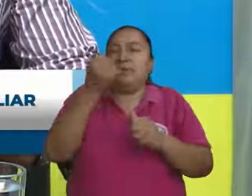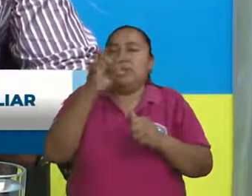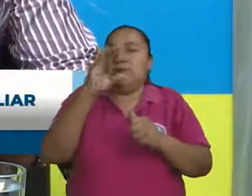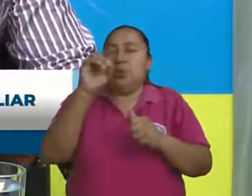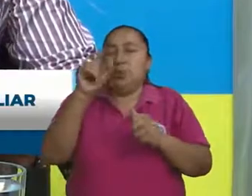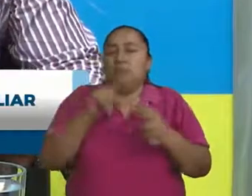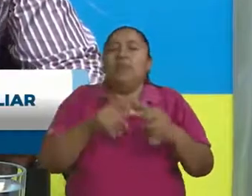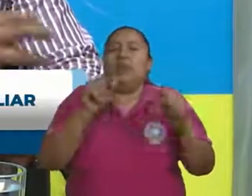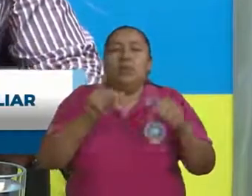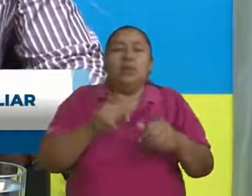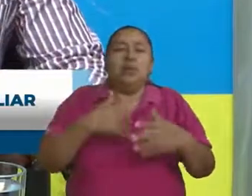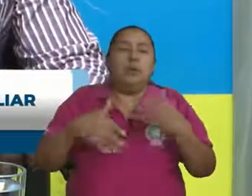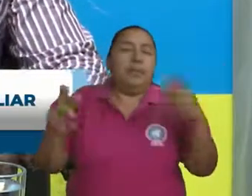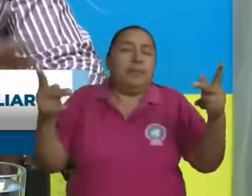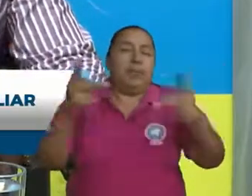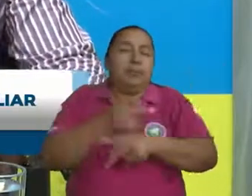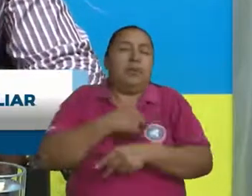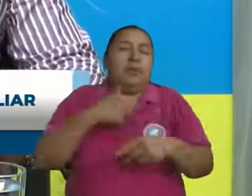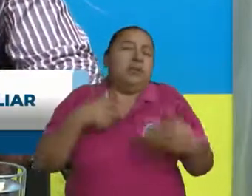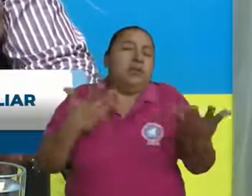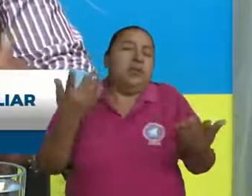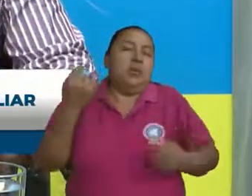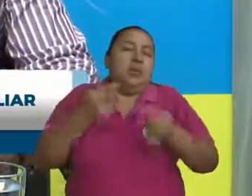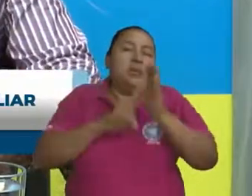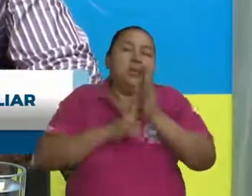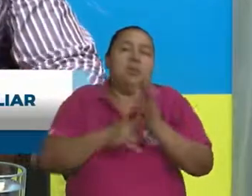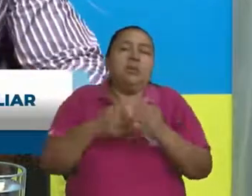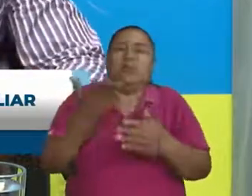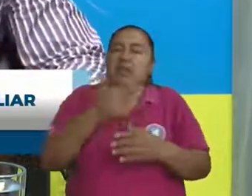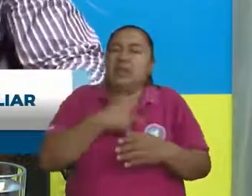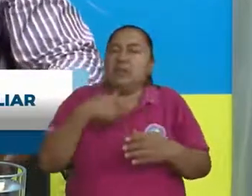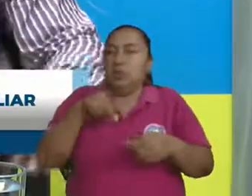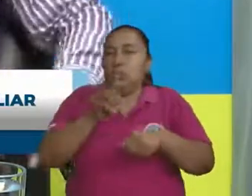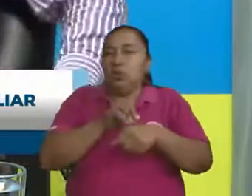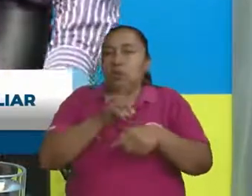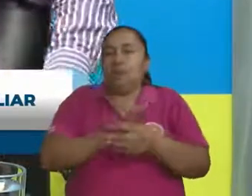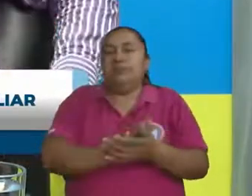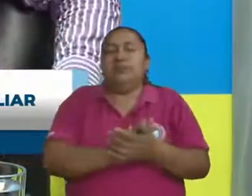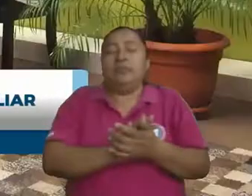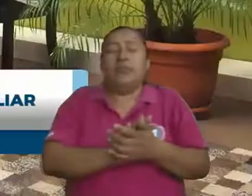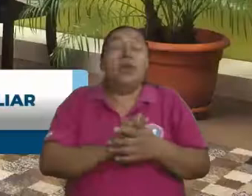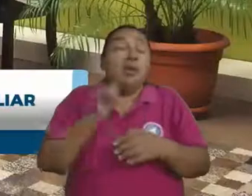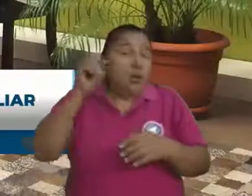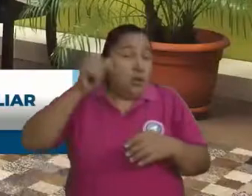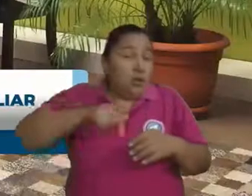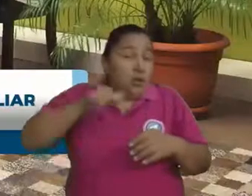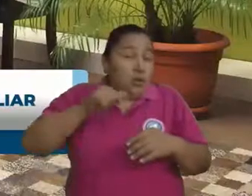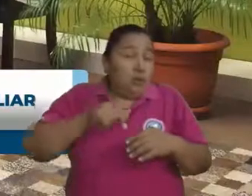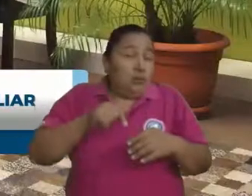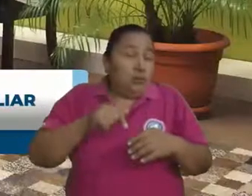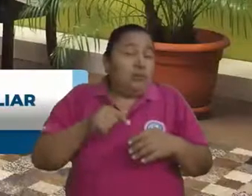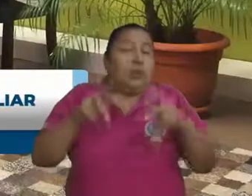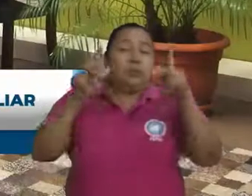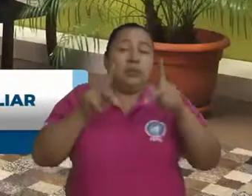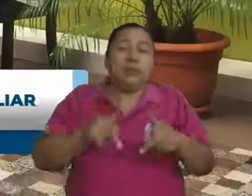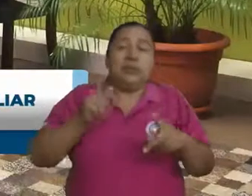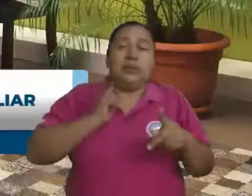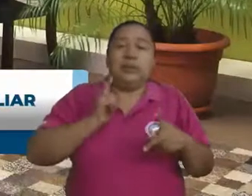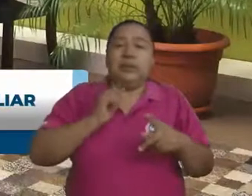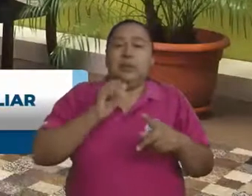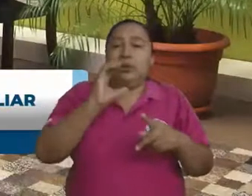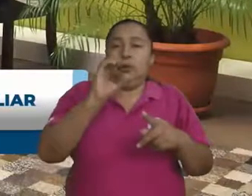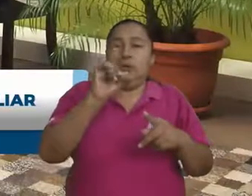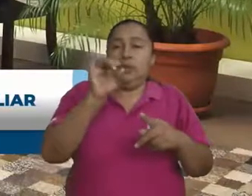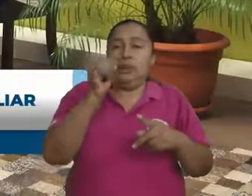agudo y uno que sea más grave? ¿Cuál es la respuesta que ustedes dan? Hoy por hoy en los pacientes que tienen colelitiasis